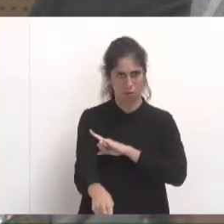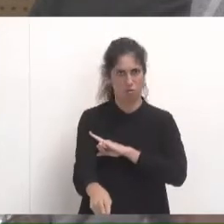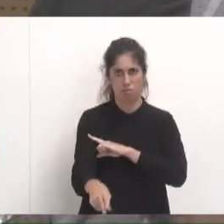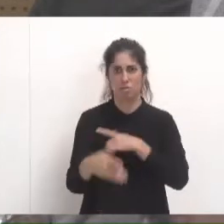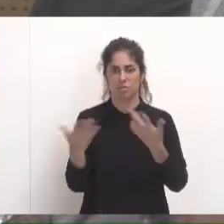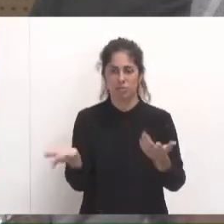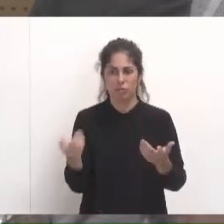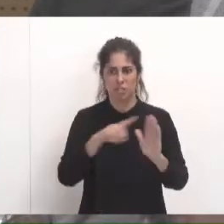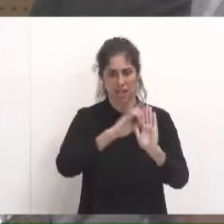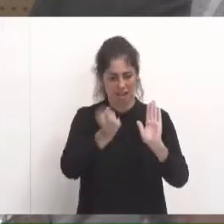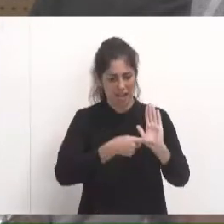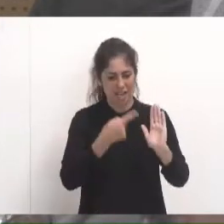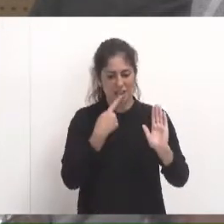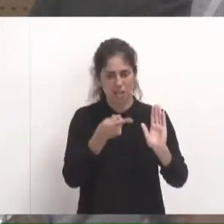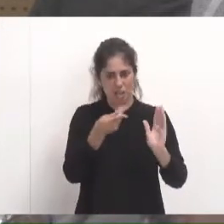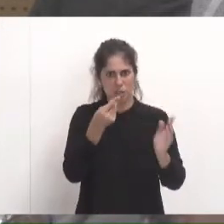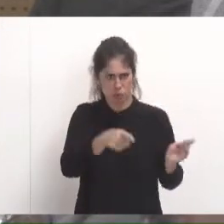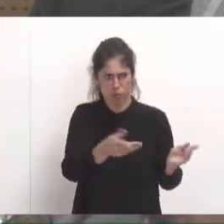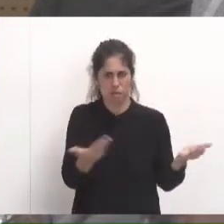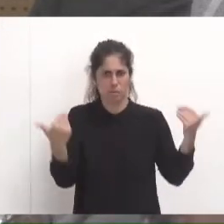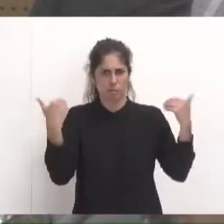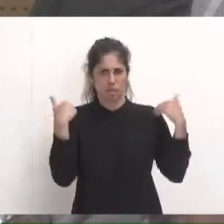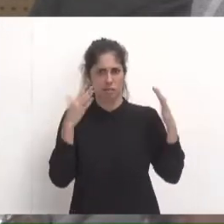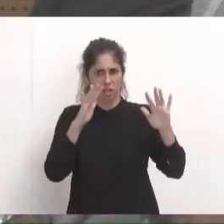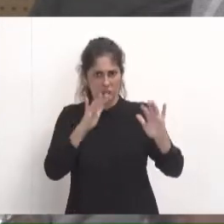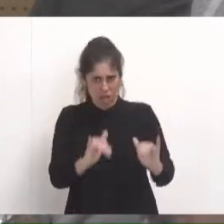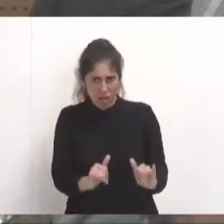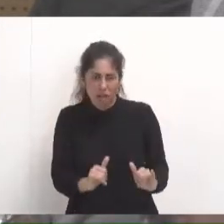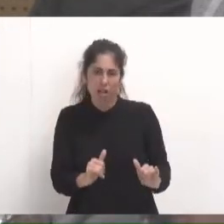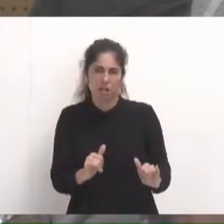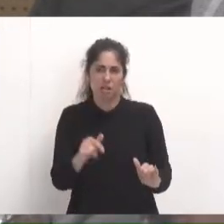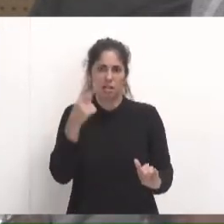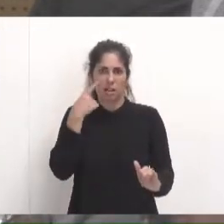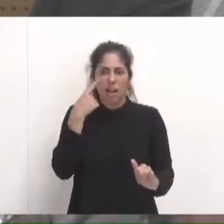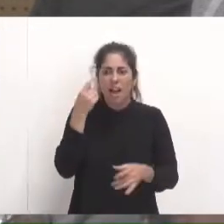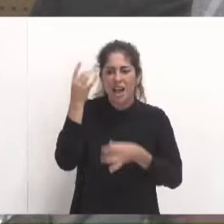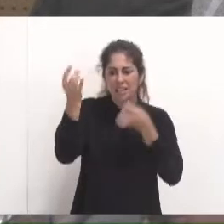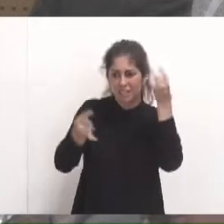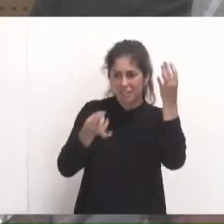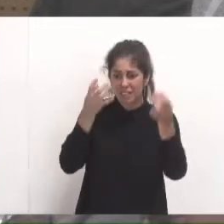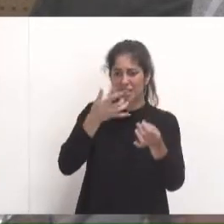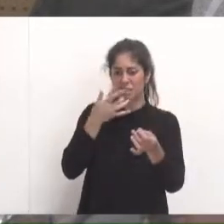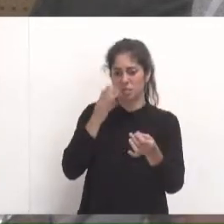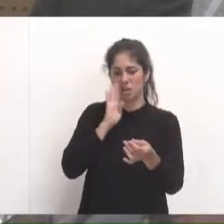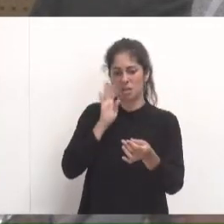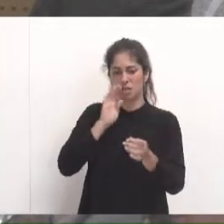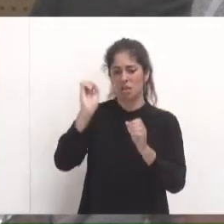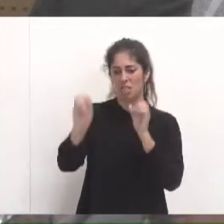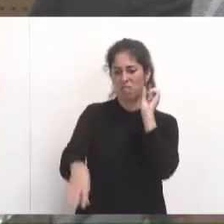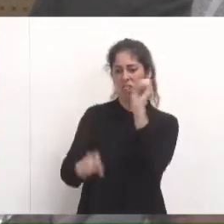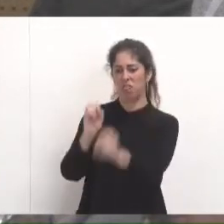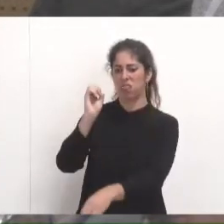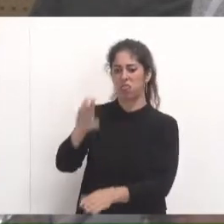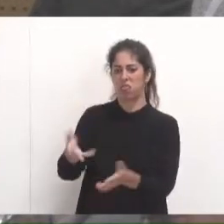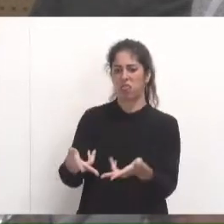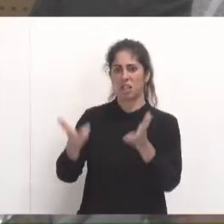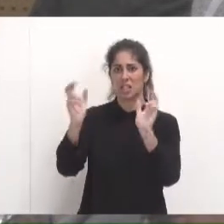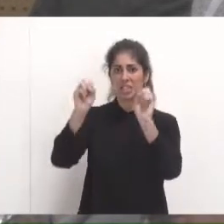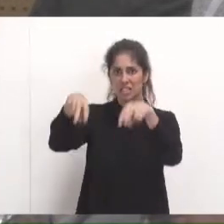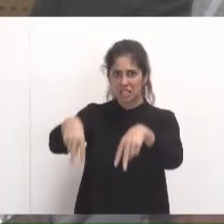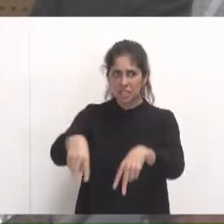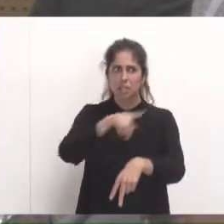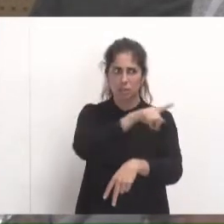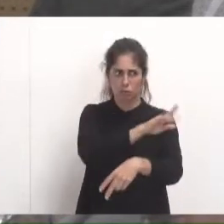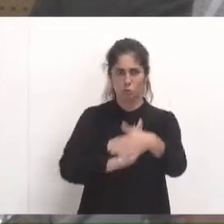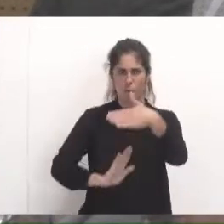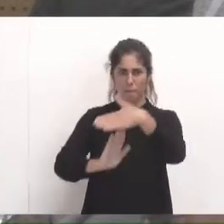y exige que ordenase el cese de actividades que originasen vertidos no autorizados. Usted no tomó esta decisión y debería aclarar el